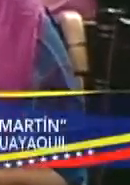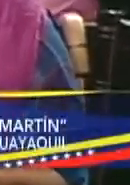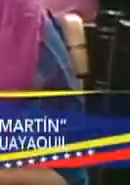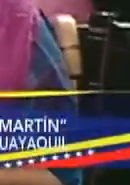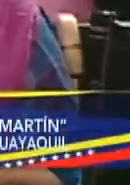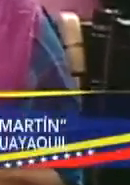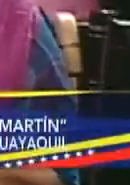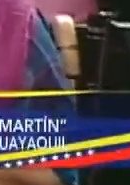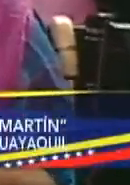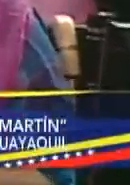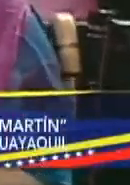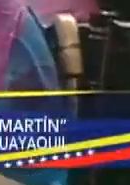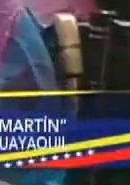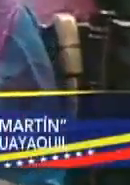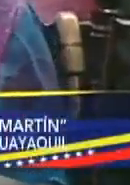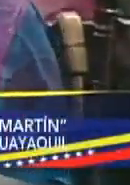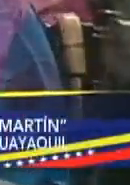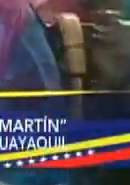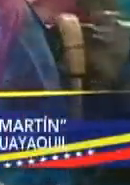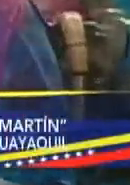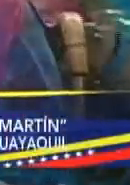tiempo